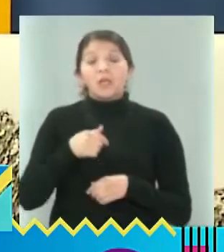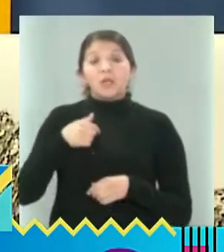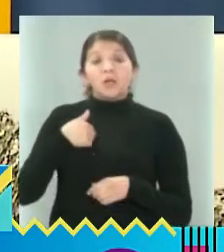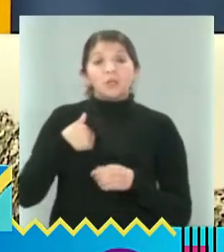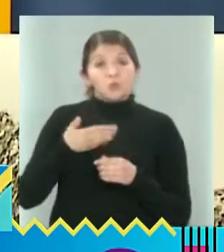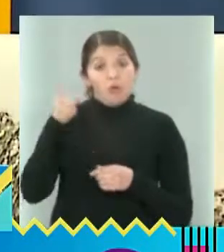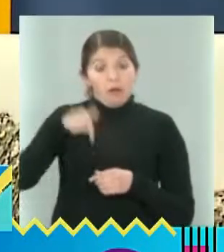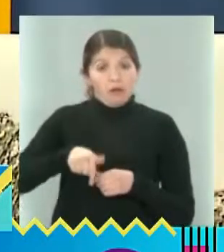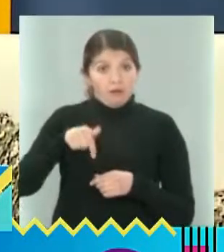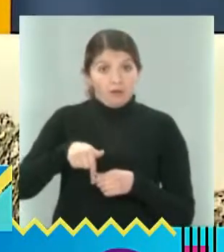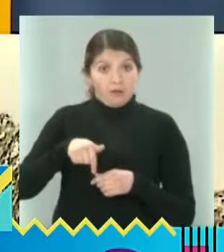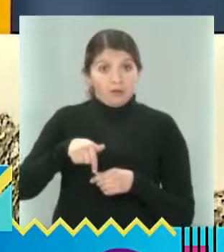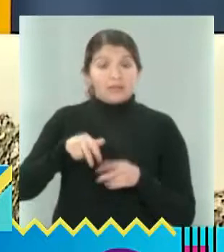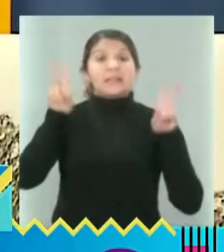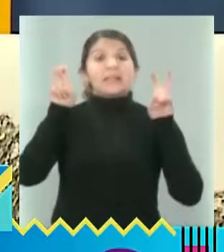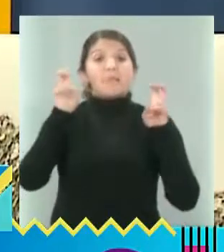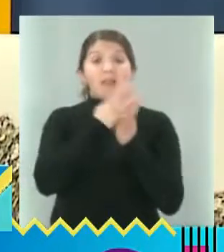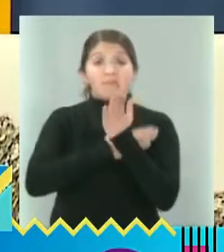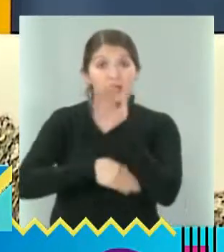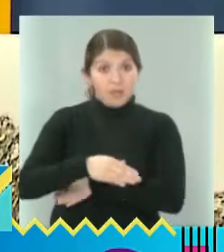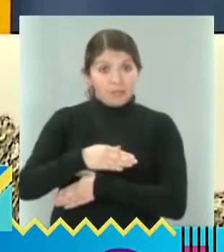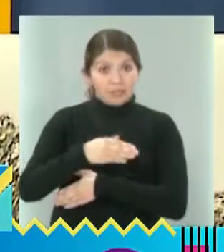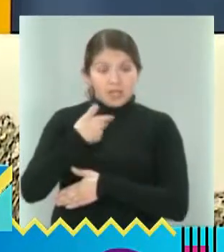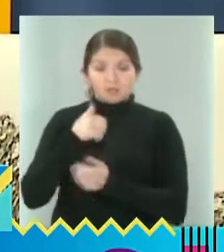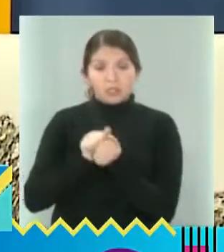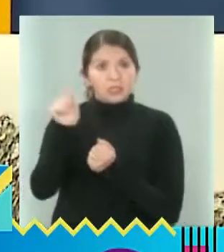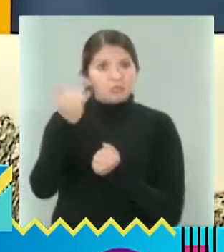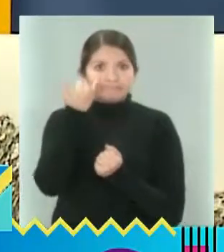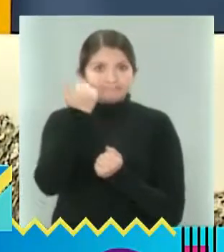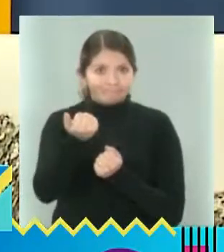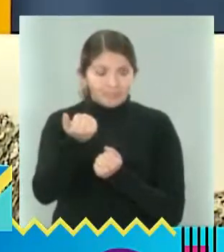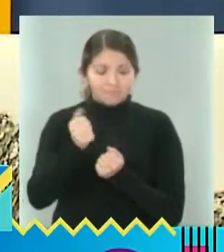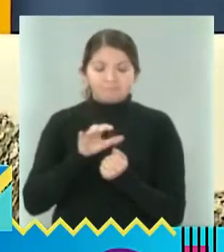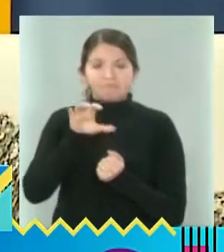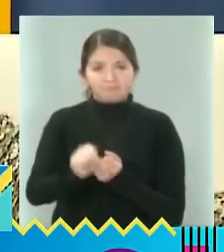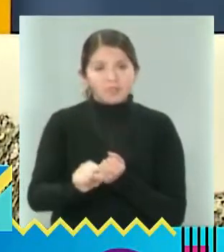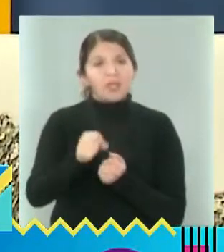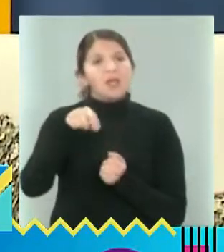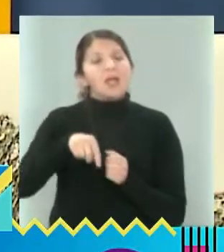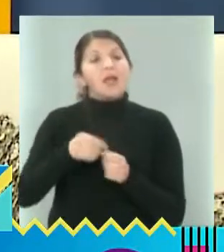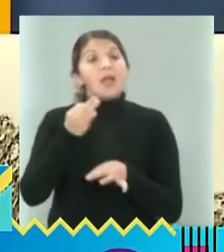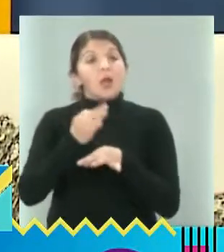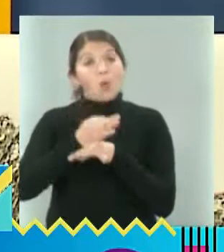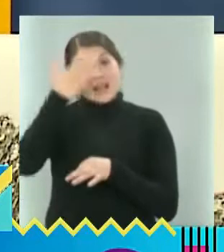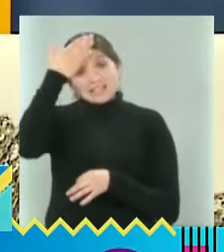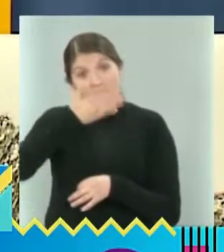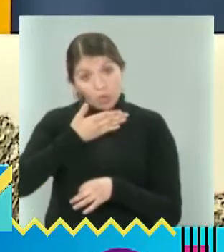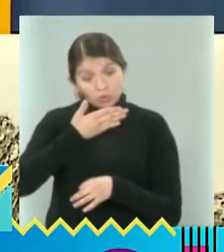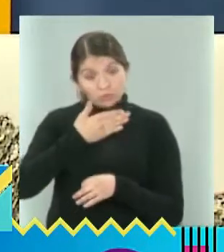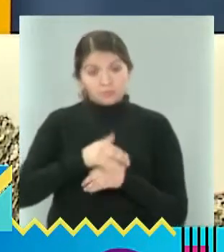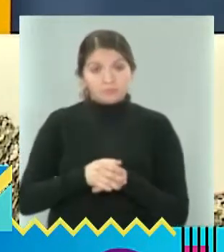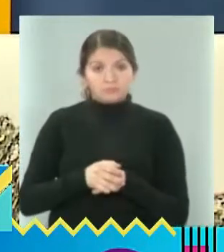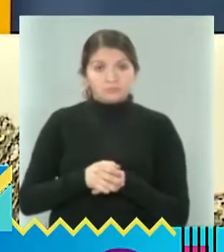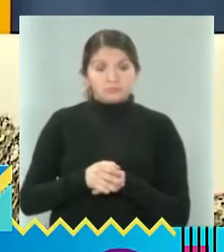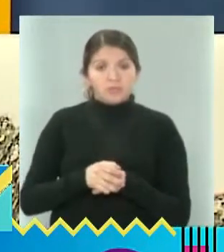a este mundo nuevo de la discapacidad recién recibida, la escuela Helen Keller era una escuela que tenía a los